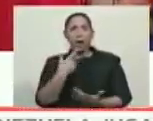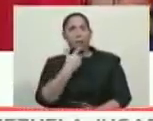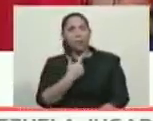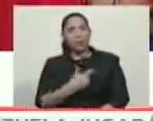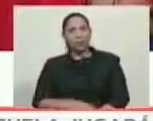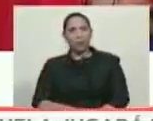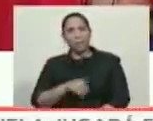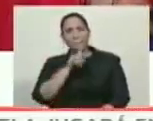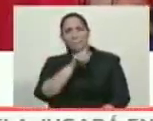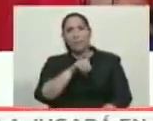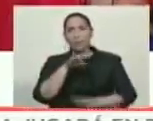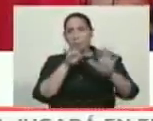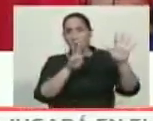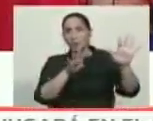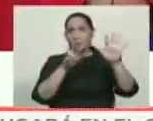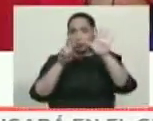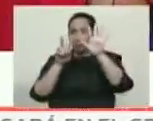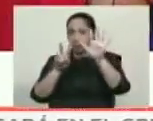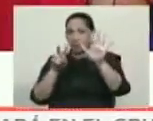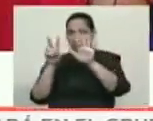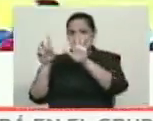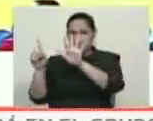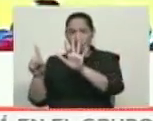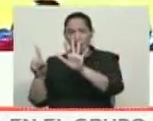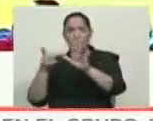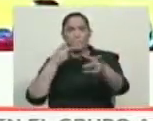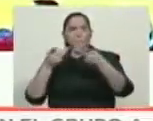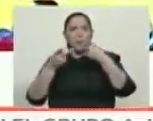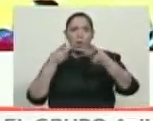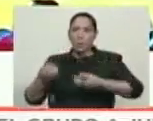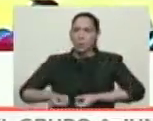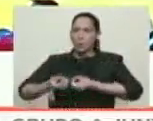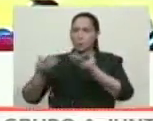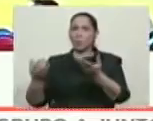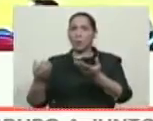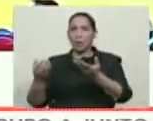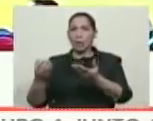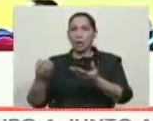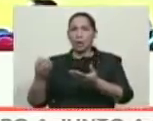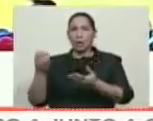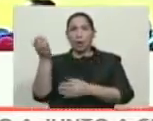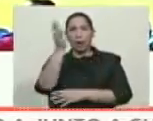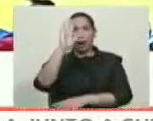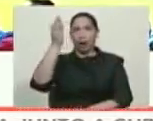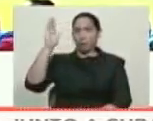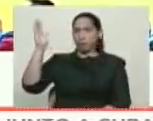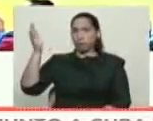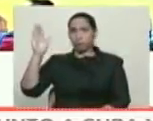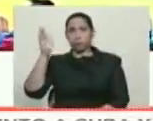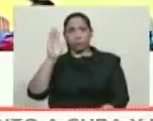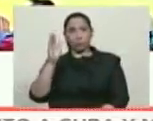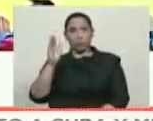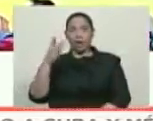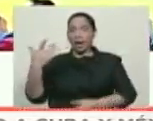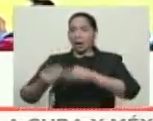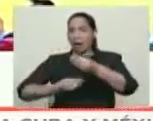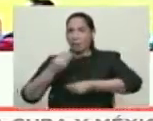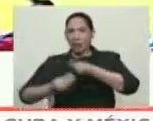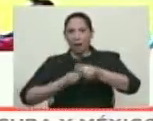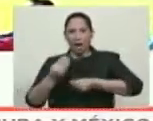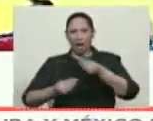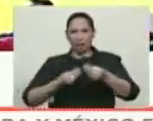en 1976 con la política entreguista de Carlos Andrés Pérez que había sido una nacionalización